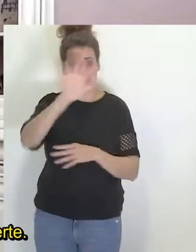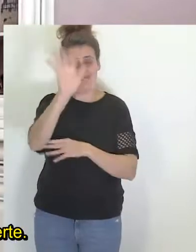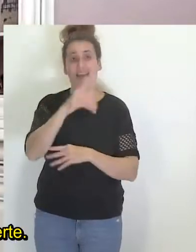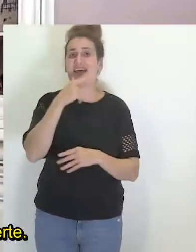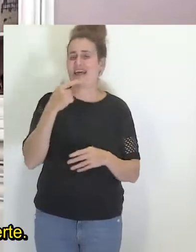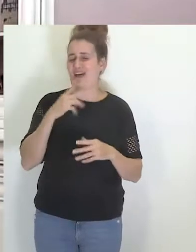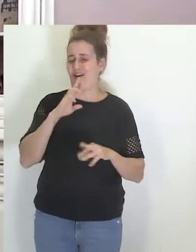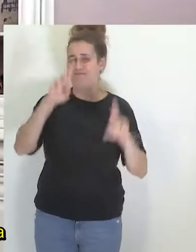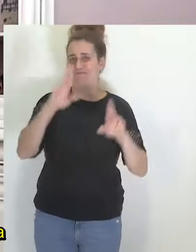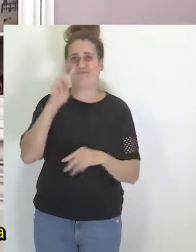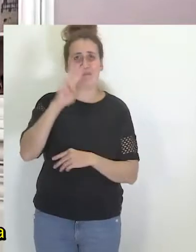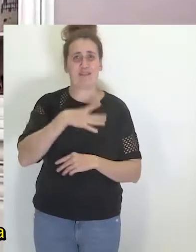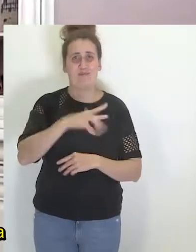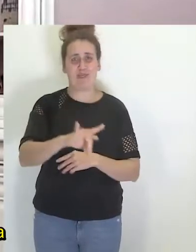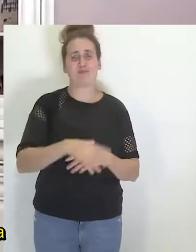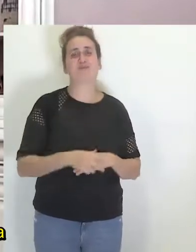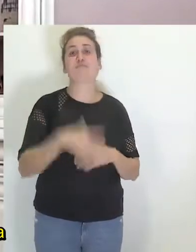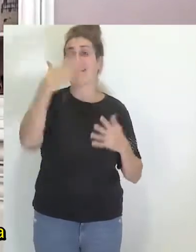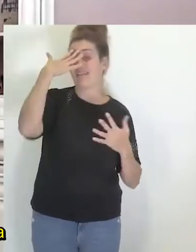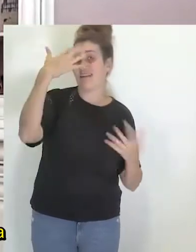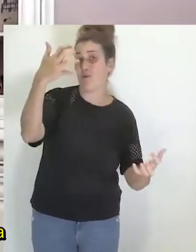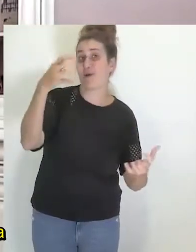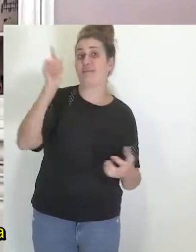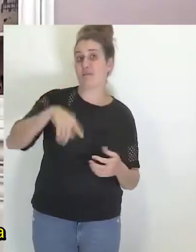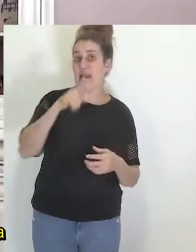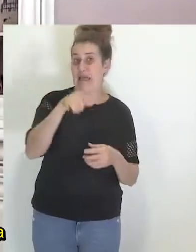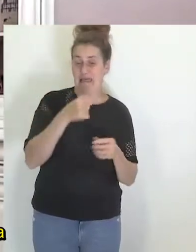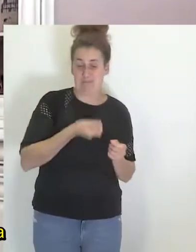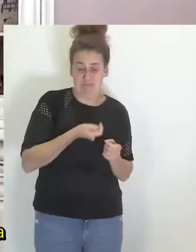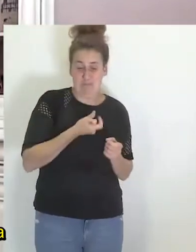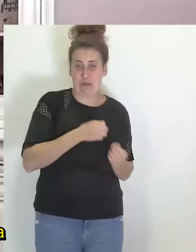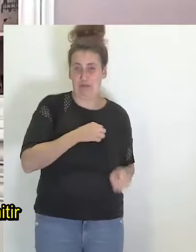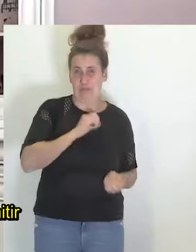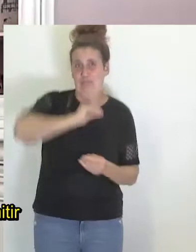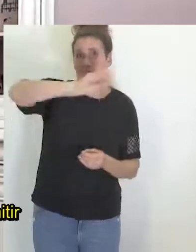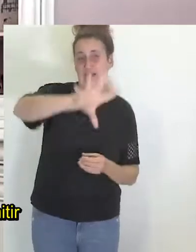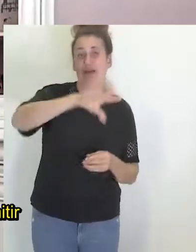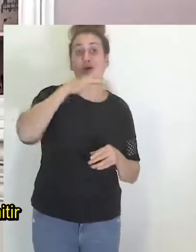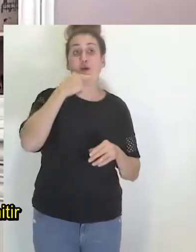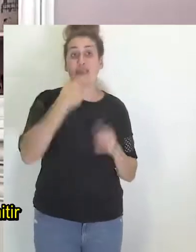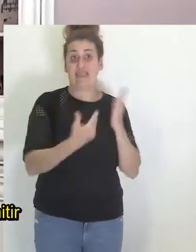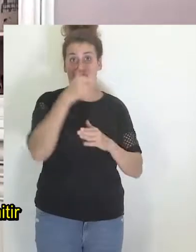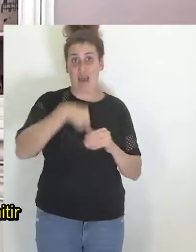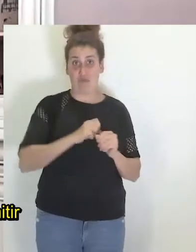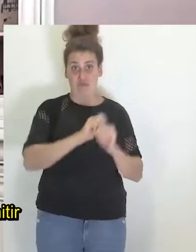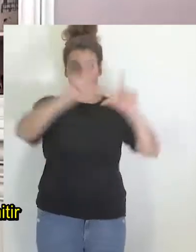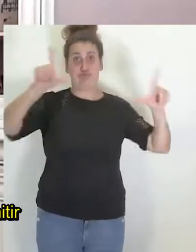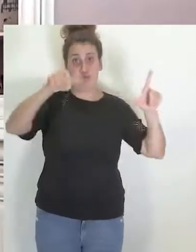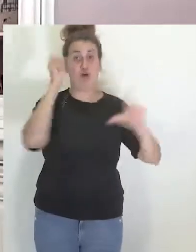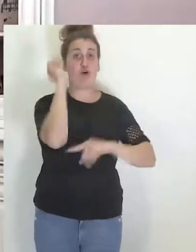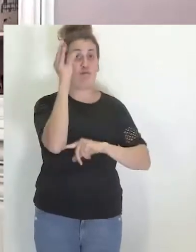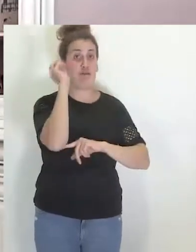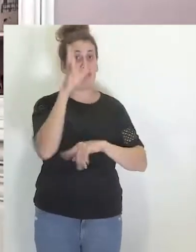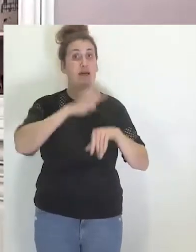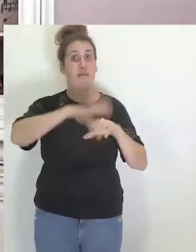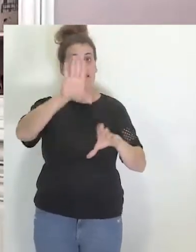que podamos verte. Y recuerda que, bueno, pues desde aquí un cachito te va porque el día que se va a emitir esta conferencia